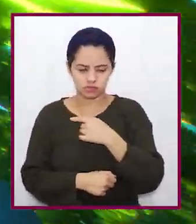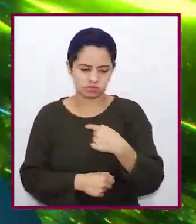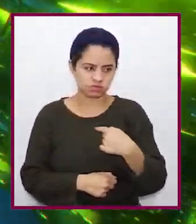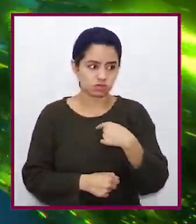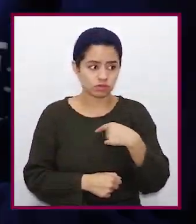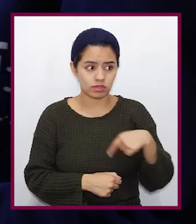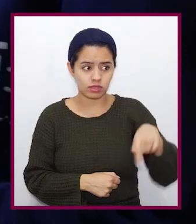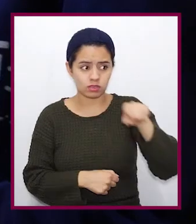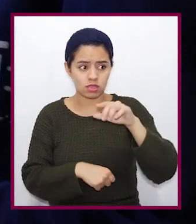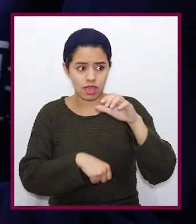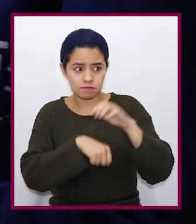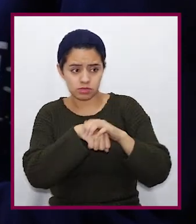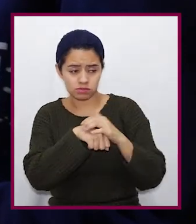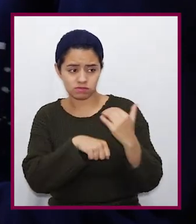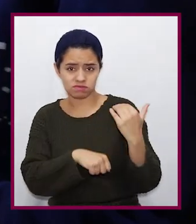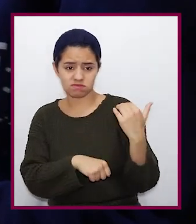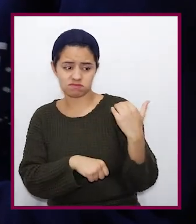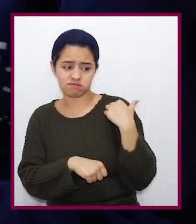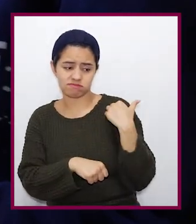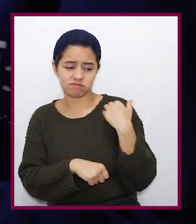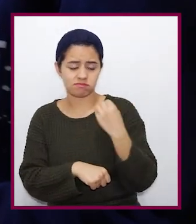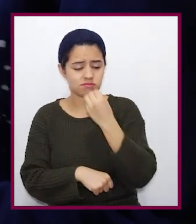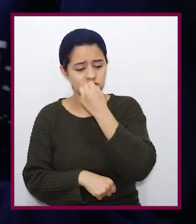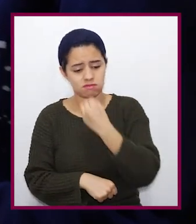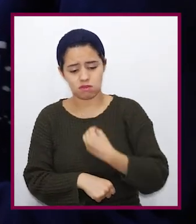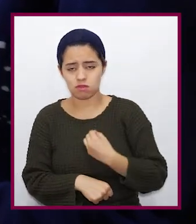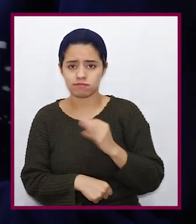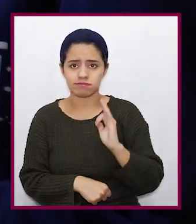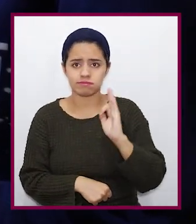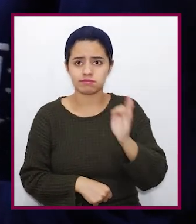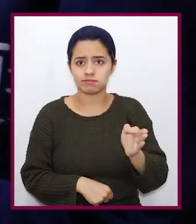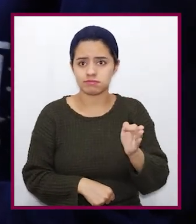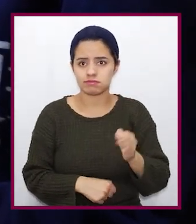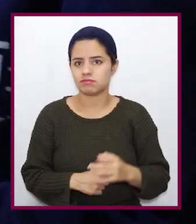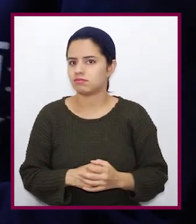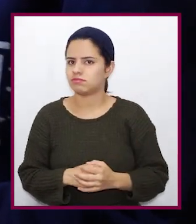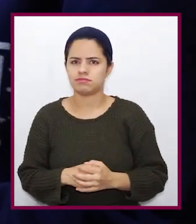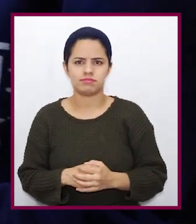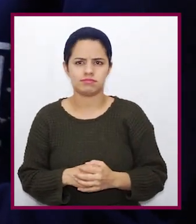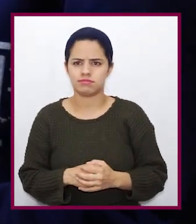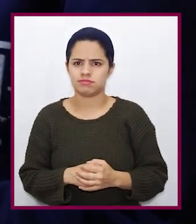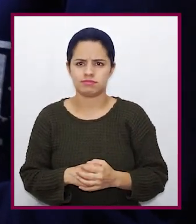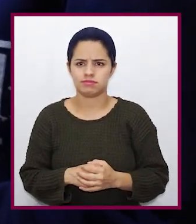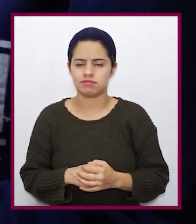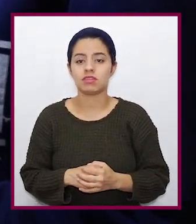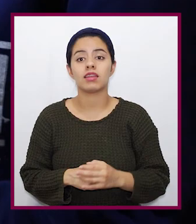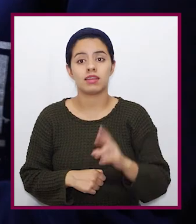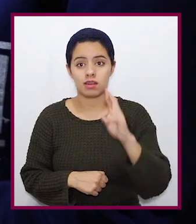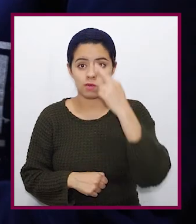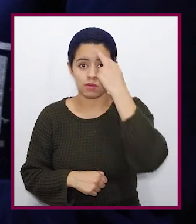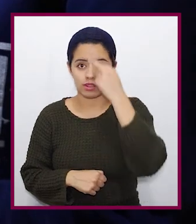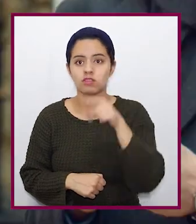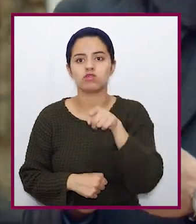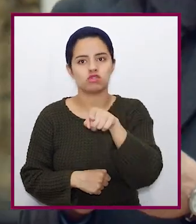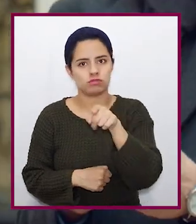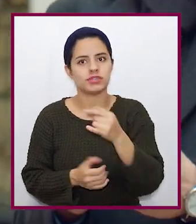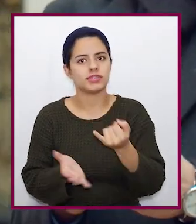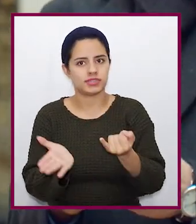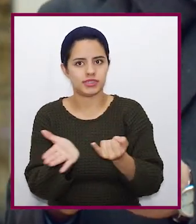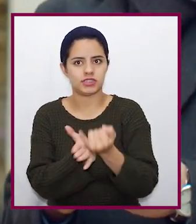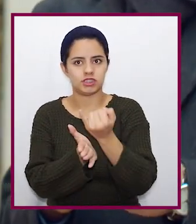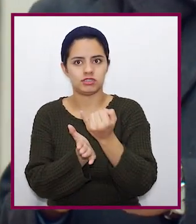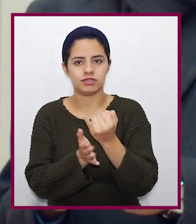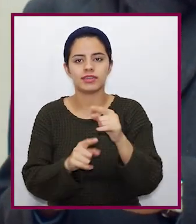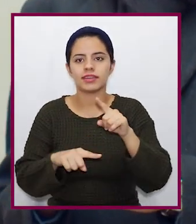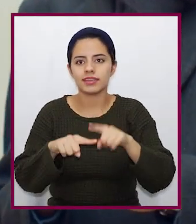solicitudes de amistad, ya sea de conocidos o de desconocidos. Recuerda que tú decides quién tiene acceso a tu intimidad